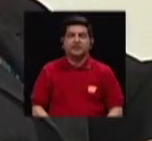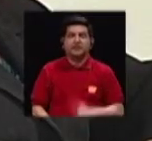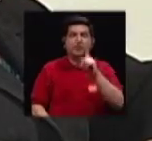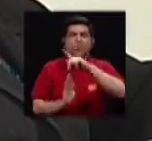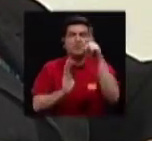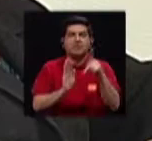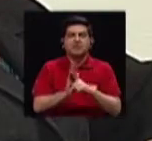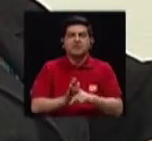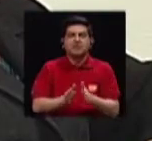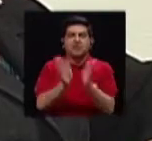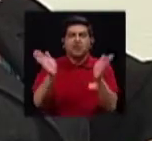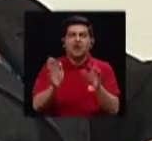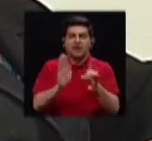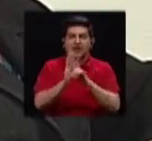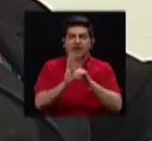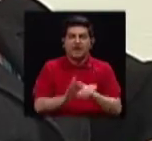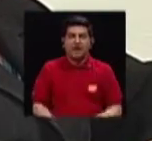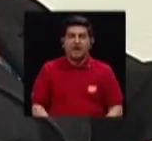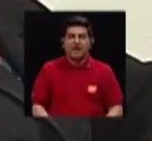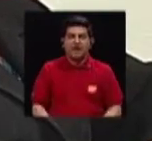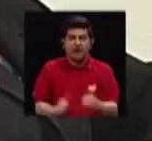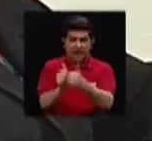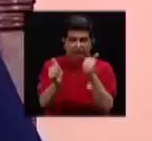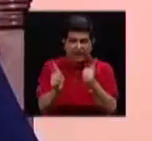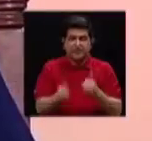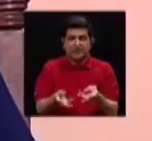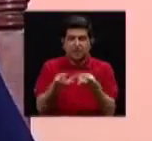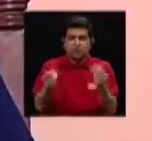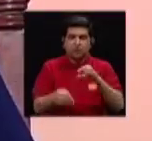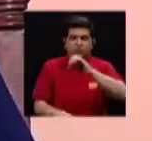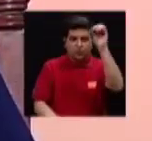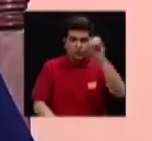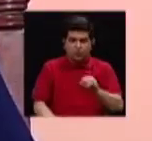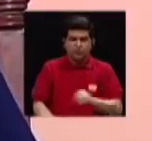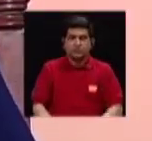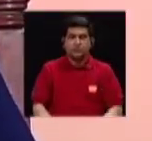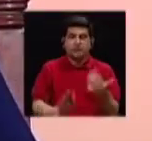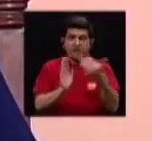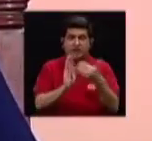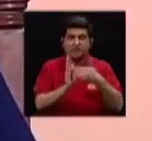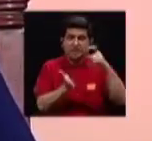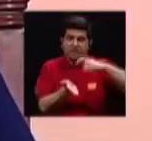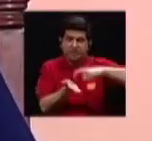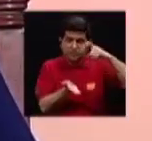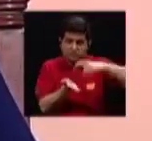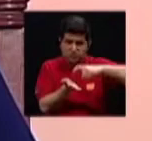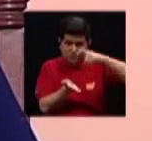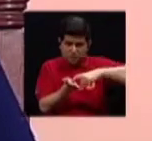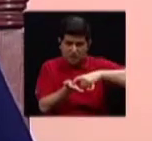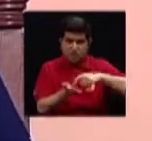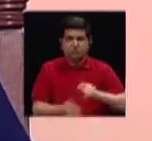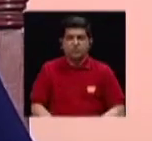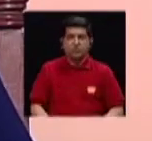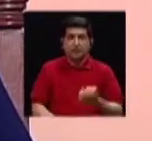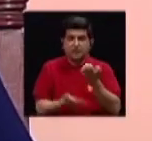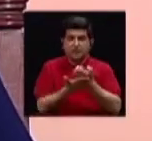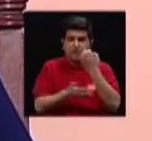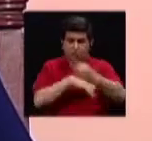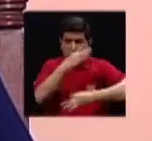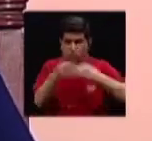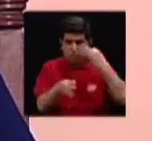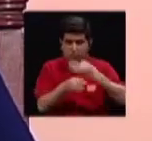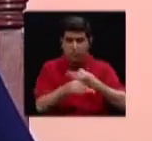derecho, la mora genera intereses, ¿verdad? Y los perjuicios en una deuda económica son